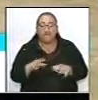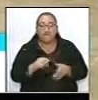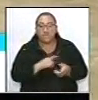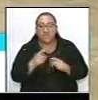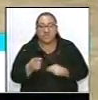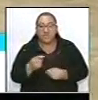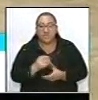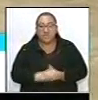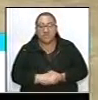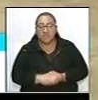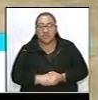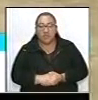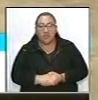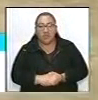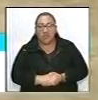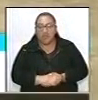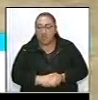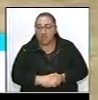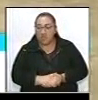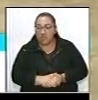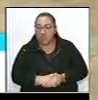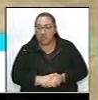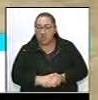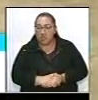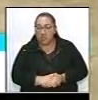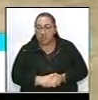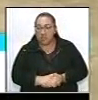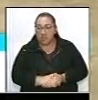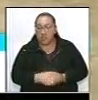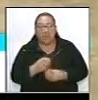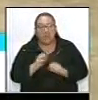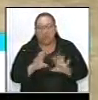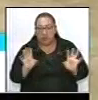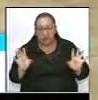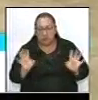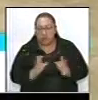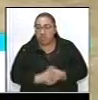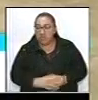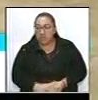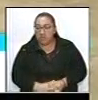pidiendo resolver esas cosas, pero bueno. Pero son deficiencias, ¿no? Aclarado el punto. Claro, disculpe.